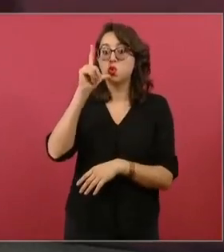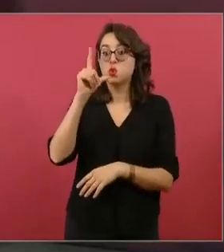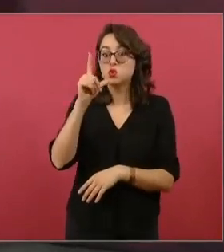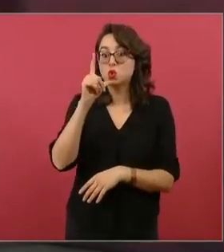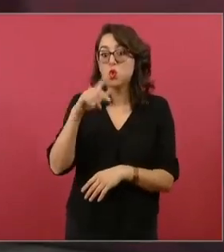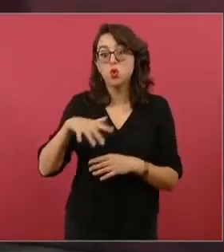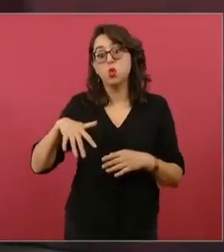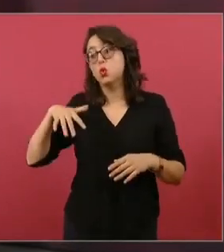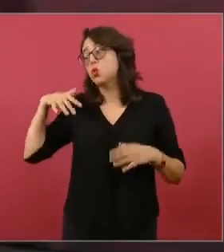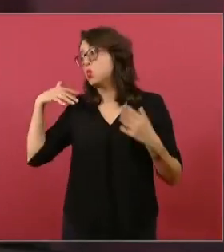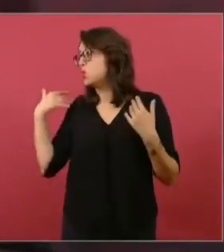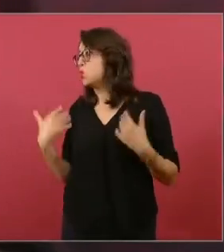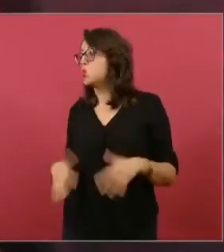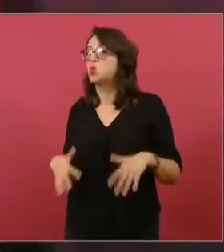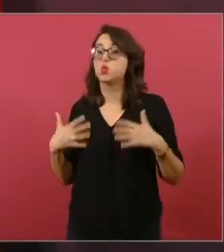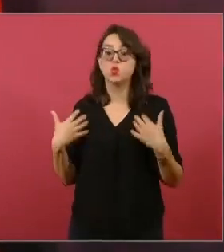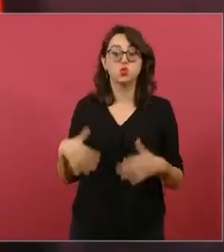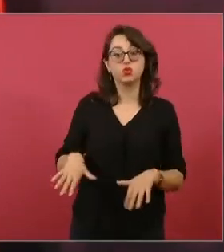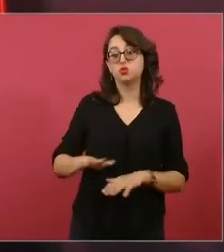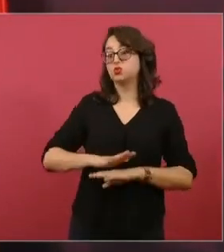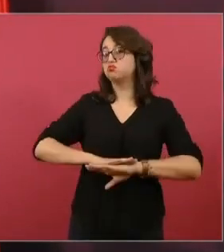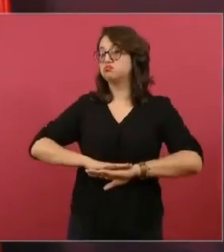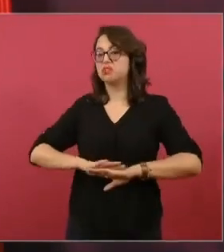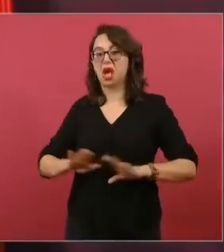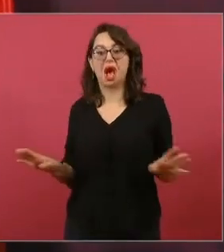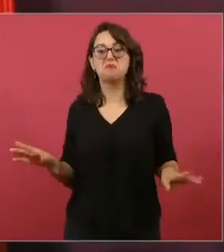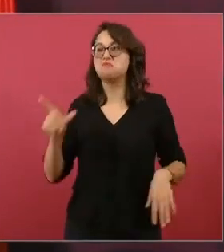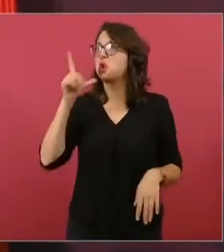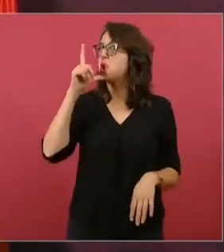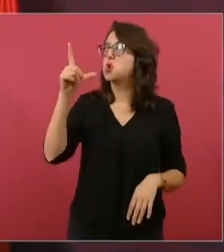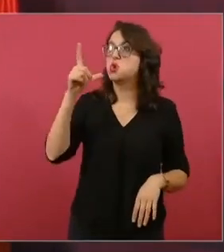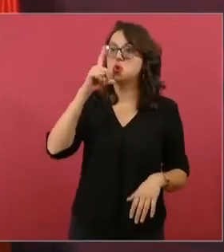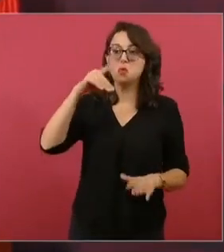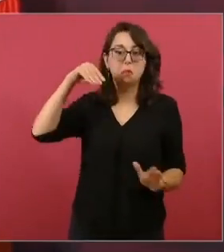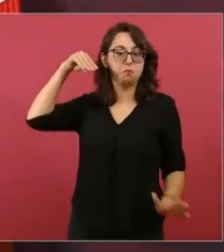apagones, 8 columnas, ¿no?